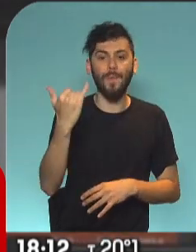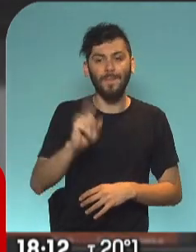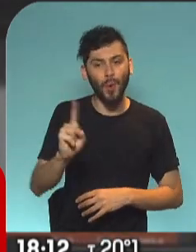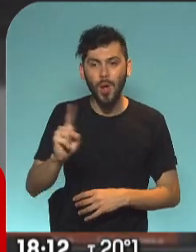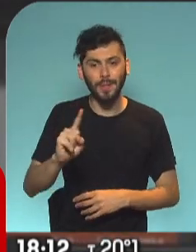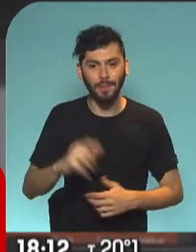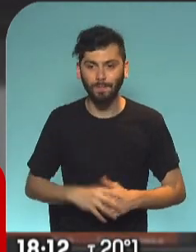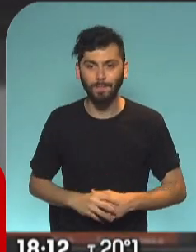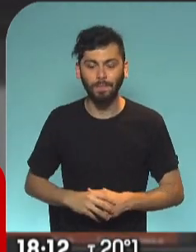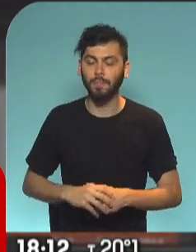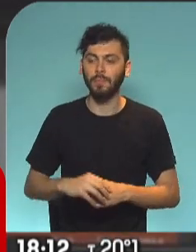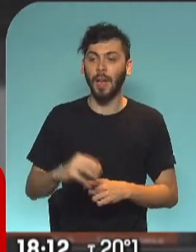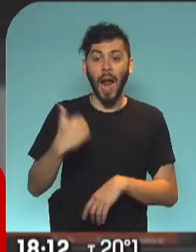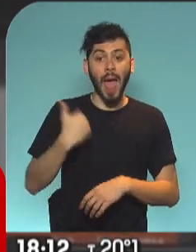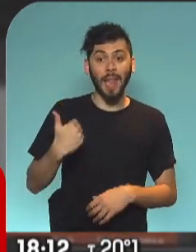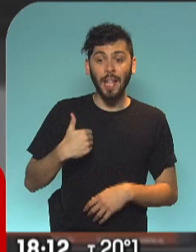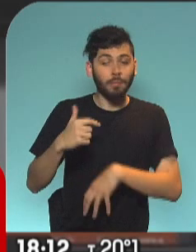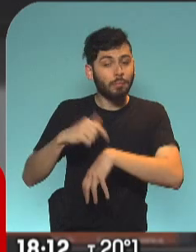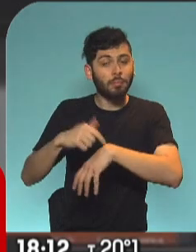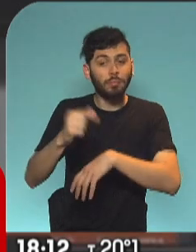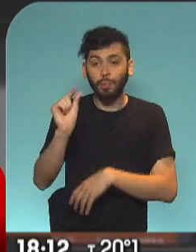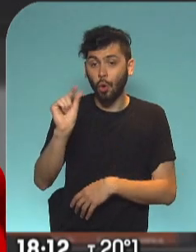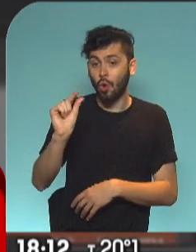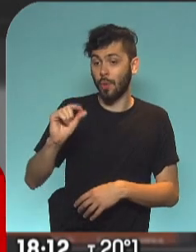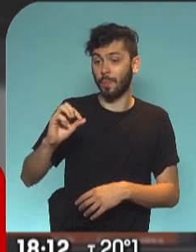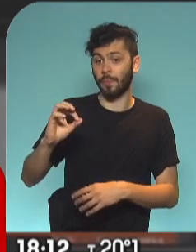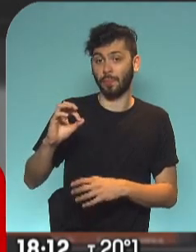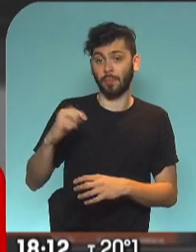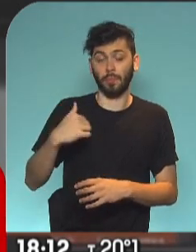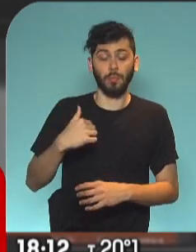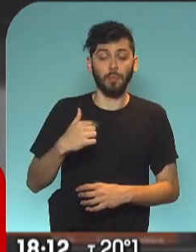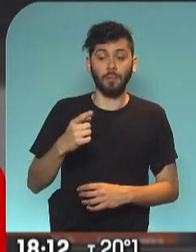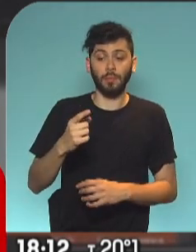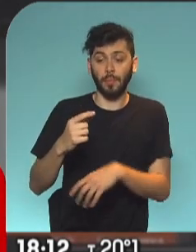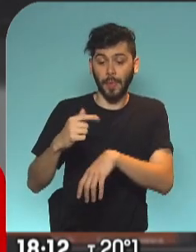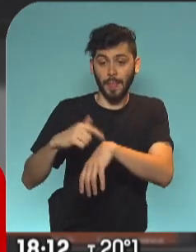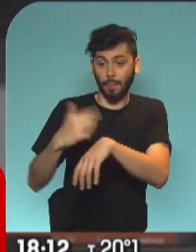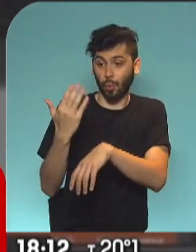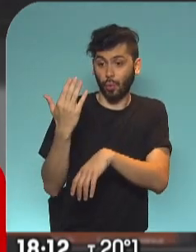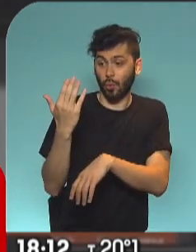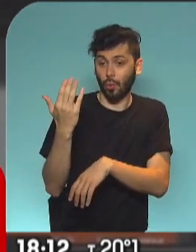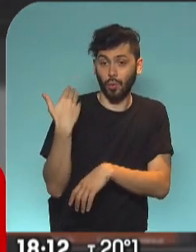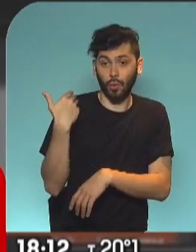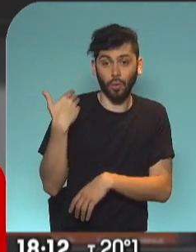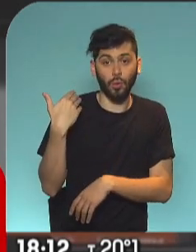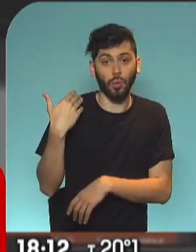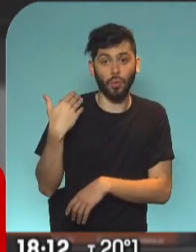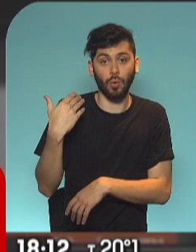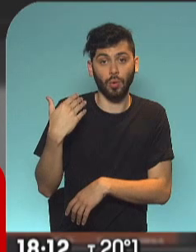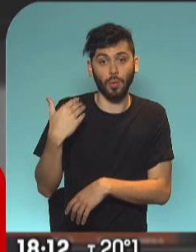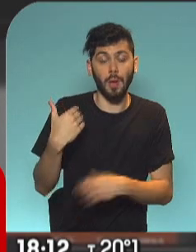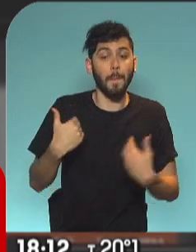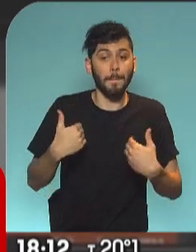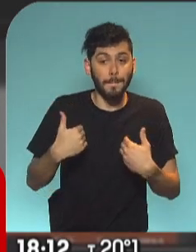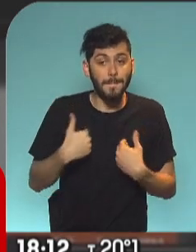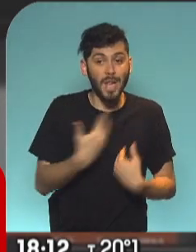poco tiempo, en los años que precedieron la llegada al gobierno, la